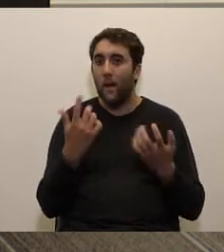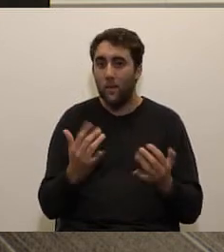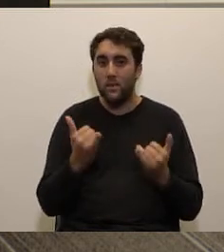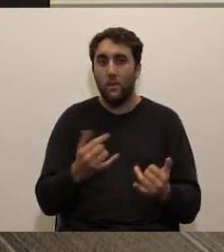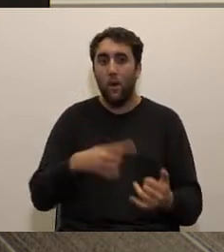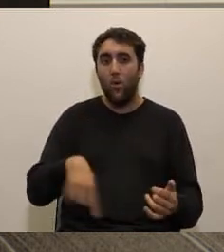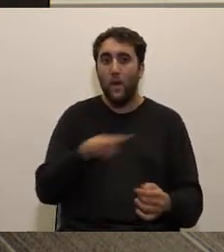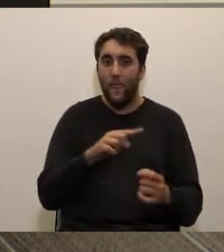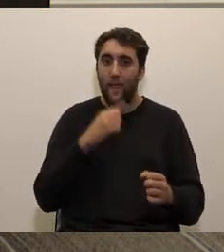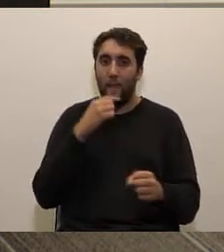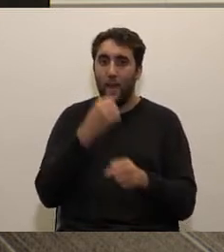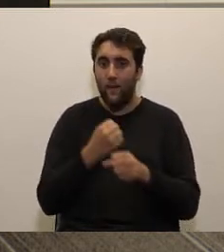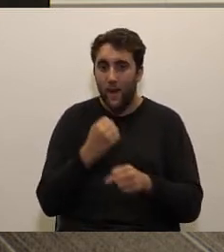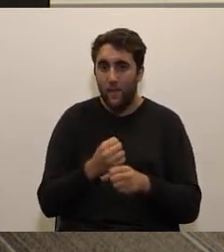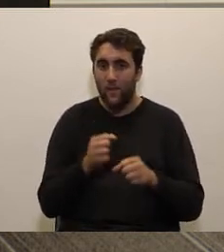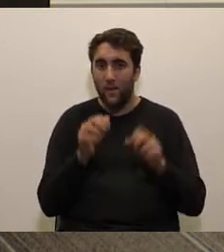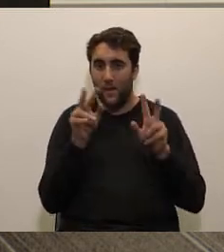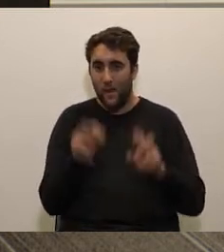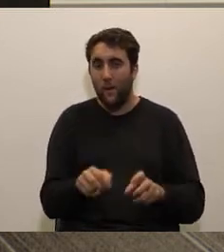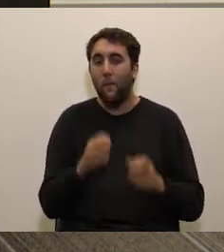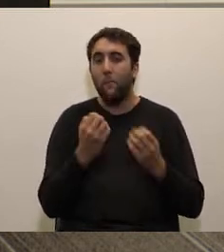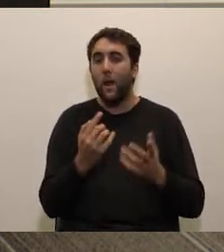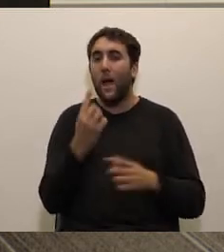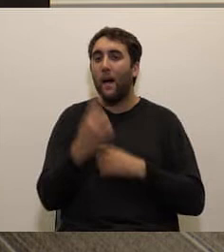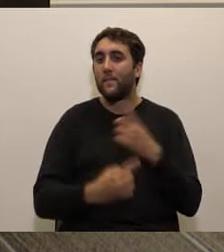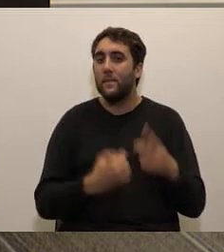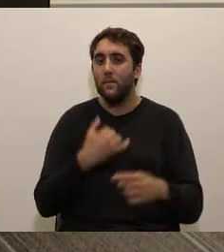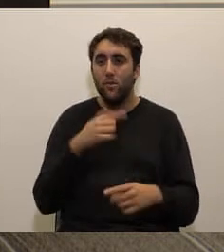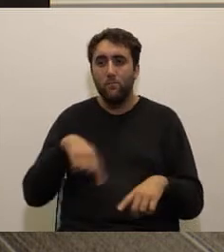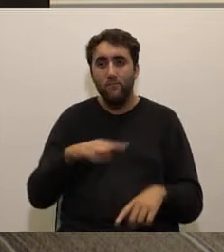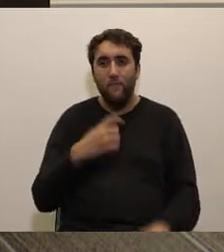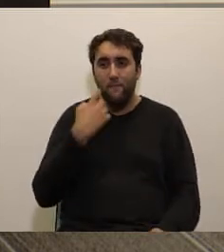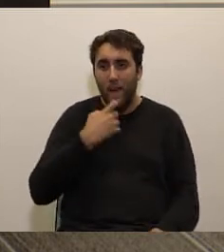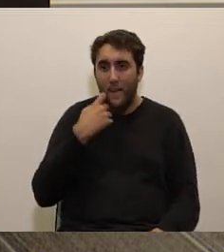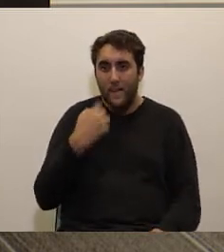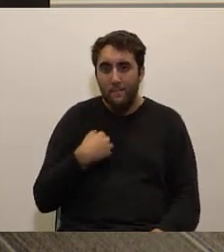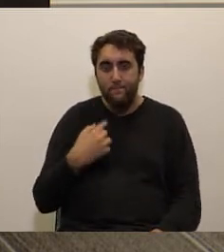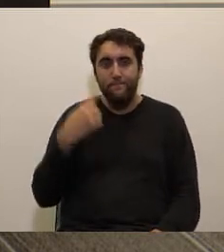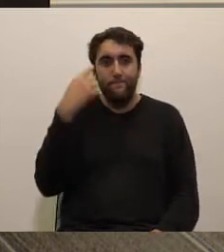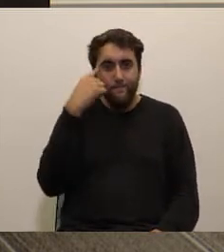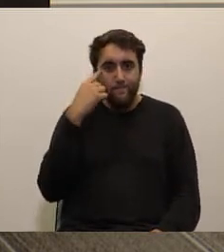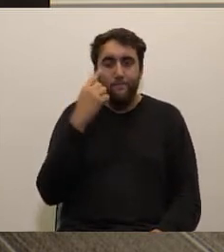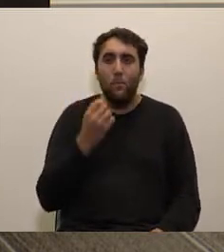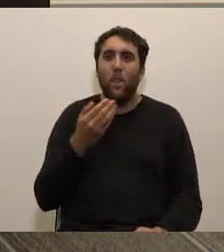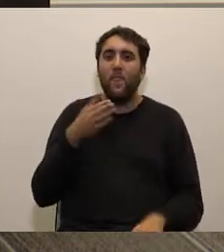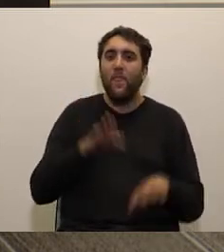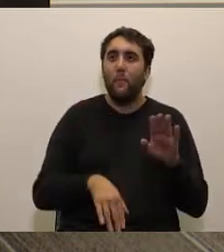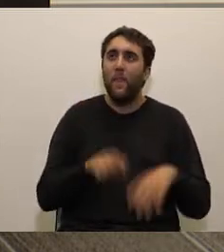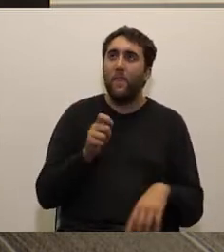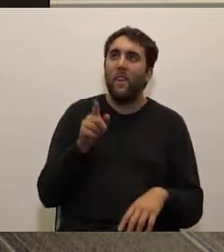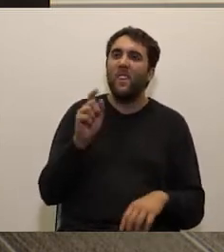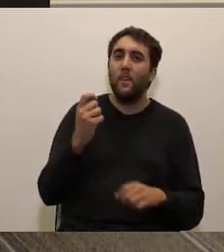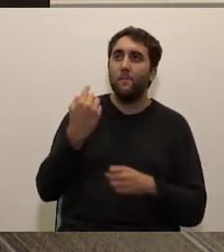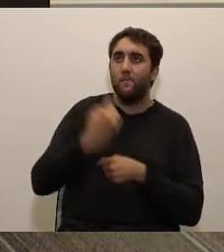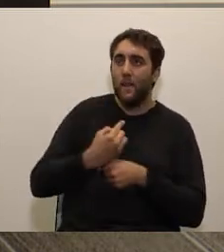estén trabajando esto, porque a veces creo que no somos conscientes de quiénes estamos dependiendo en nuestros trabajos y en